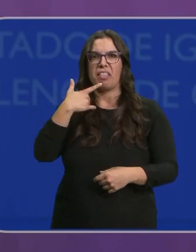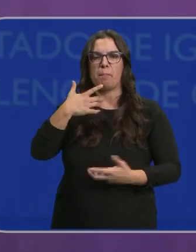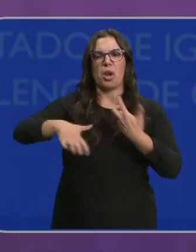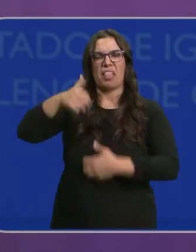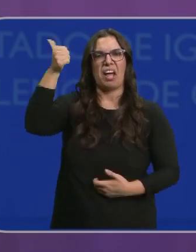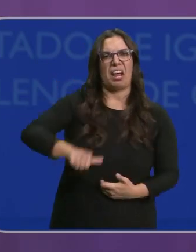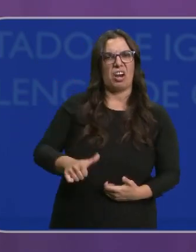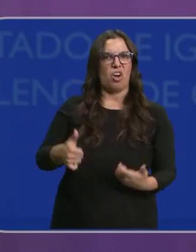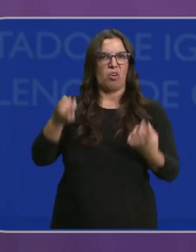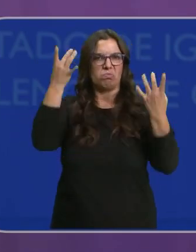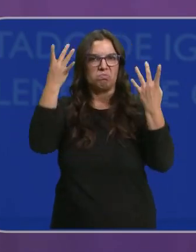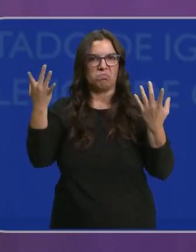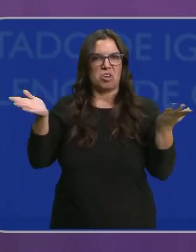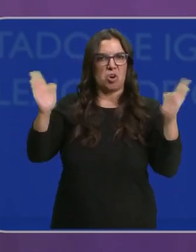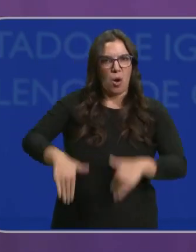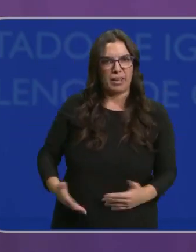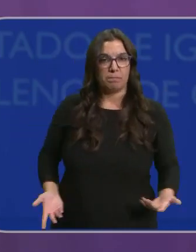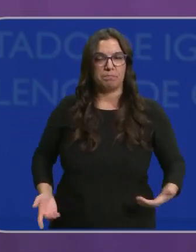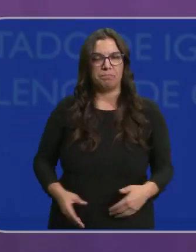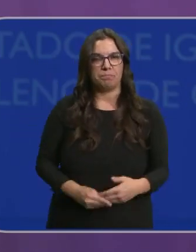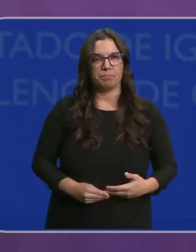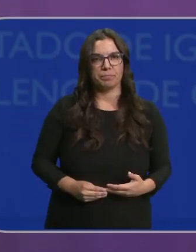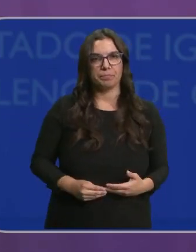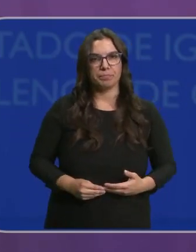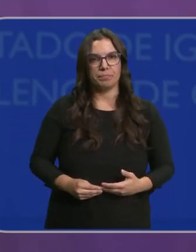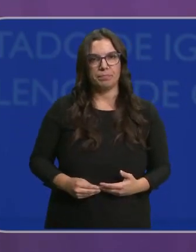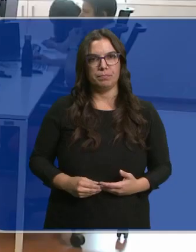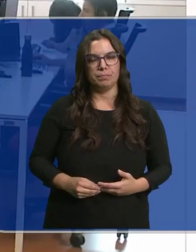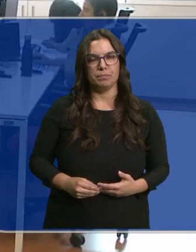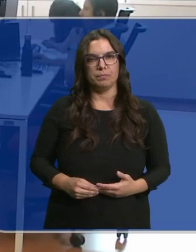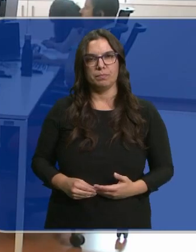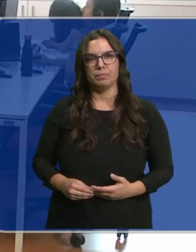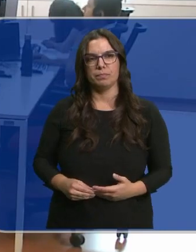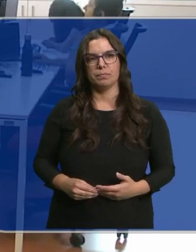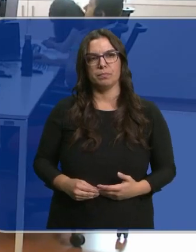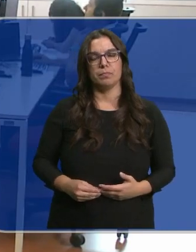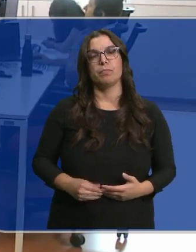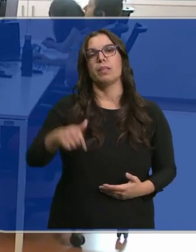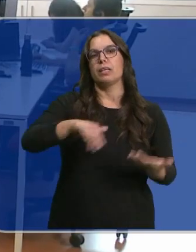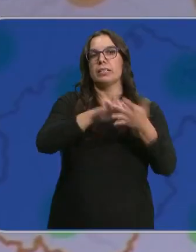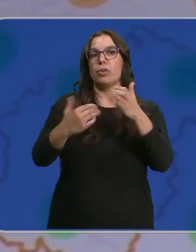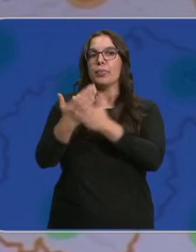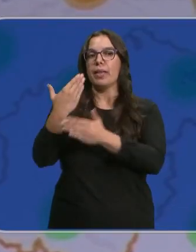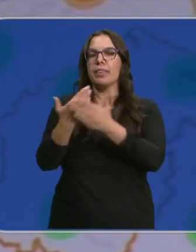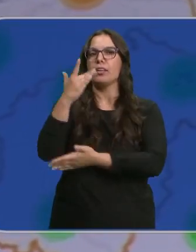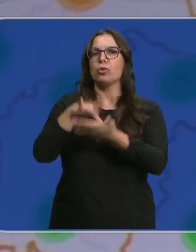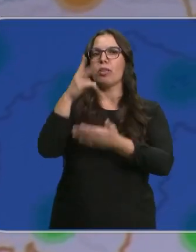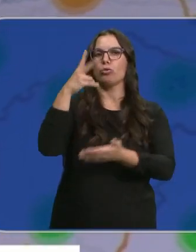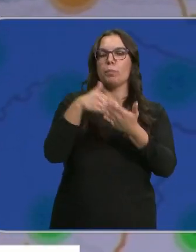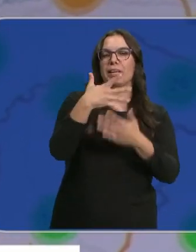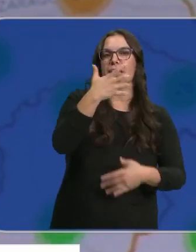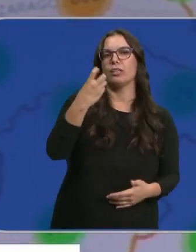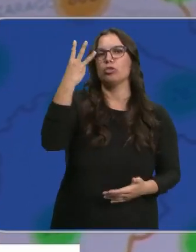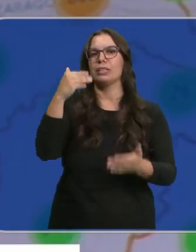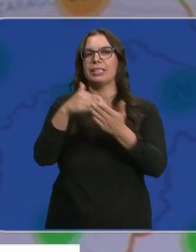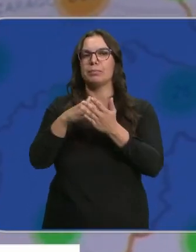dicen que la violencia de género no existe. Cada día en Castilla y León se producen entre 2.500